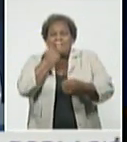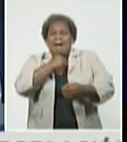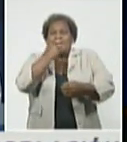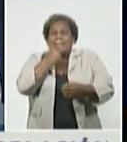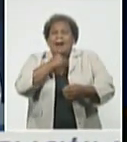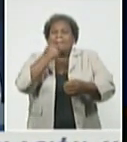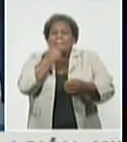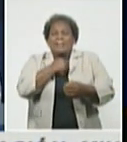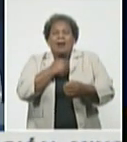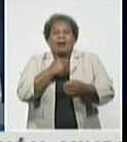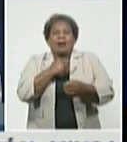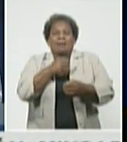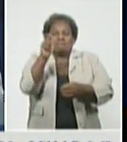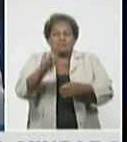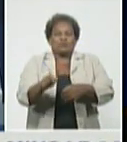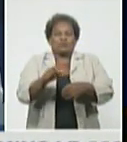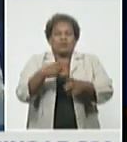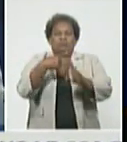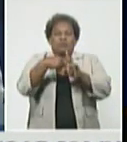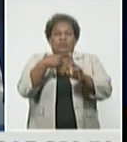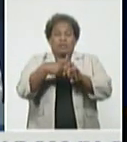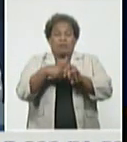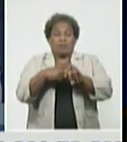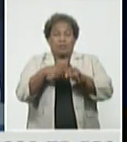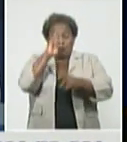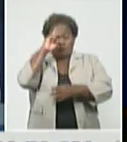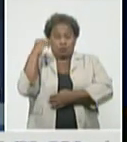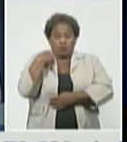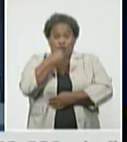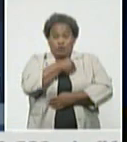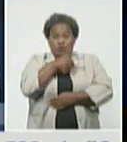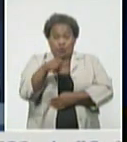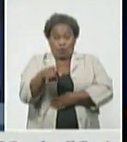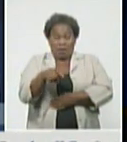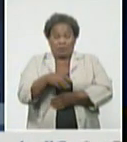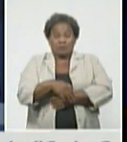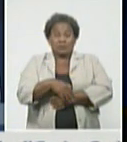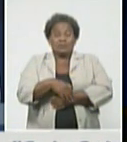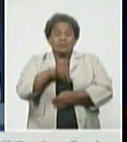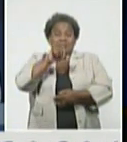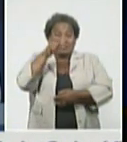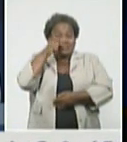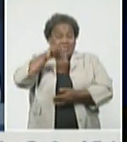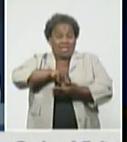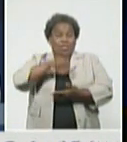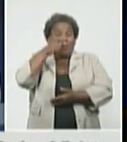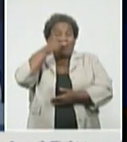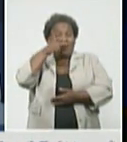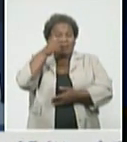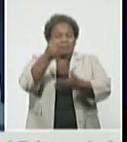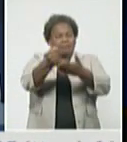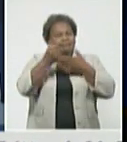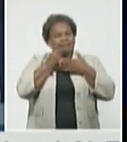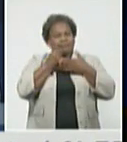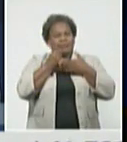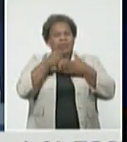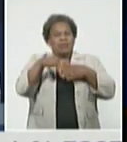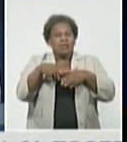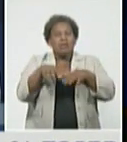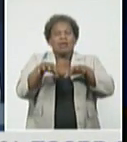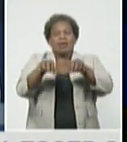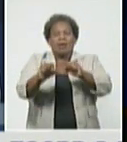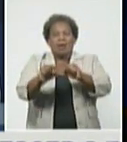pues la doctora Thais Cárdenas, epidemióloga del Centro de Vigilancia, nos apoyó ayer y nos encontró una